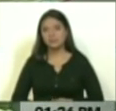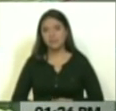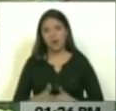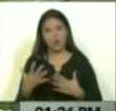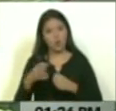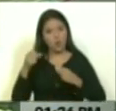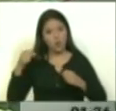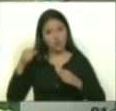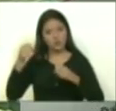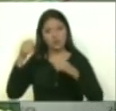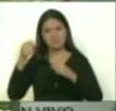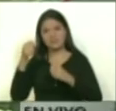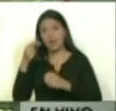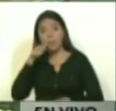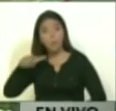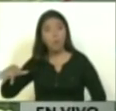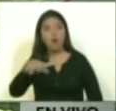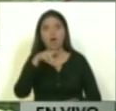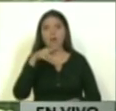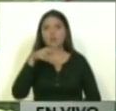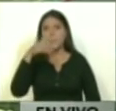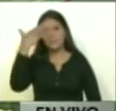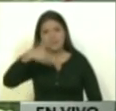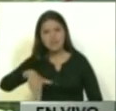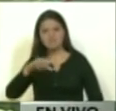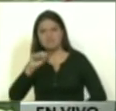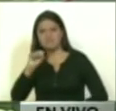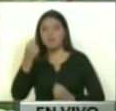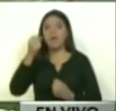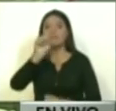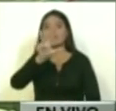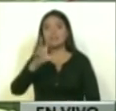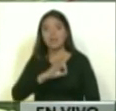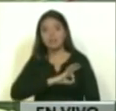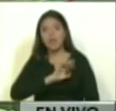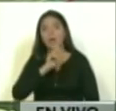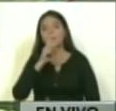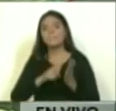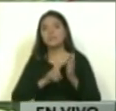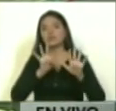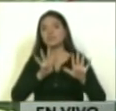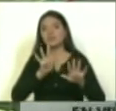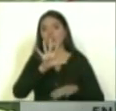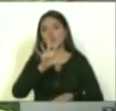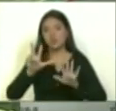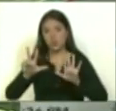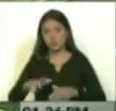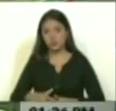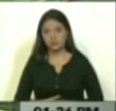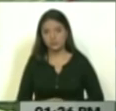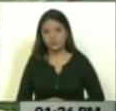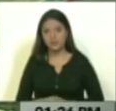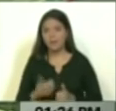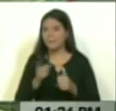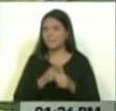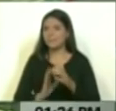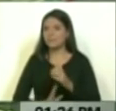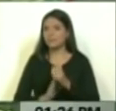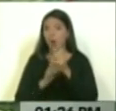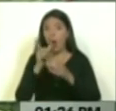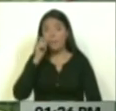aquella gloriosa insurrección popular cívico-militar del 23 de enero de 1958, encabezada por Fabricio